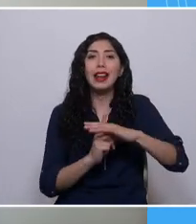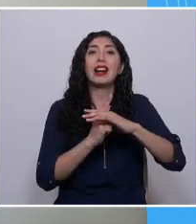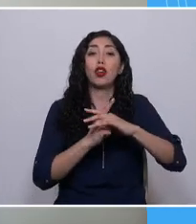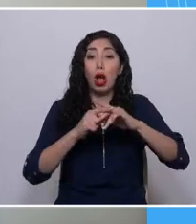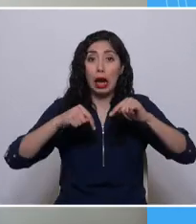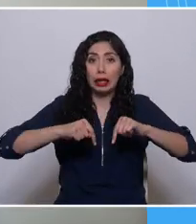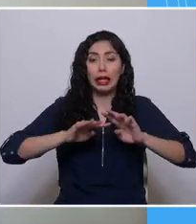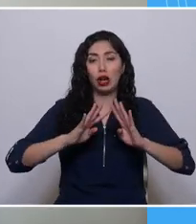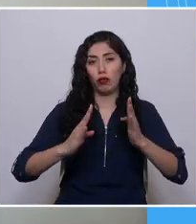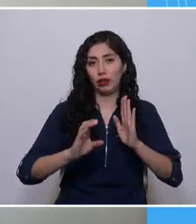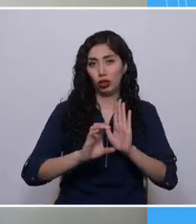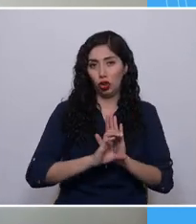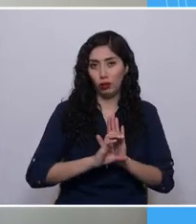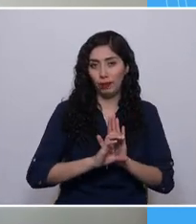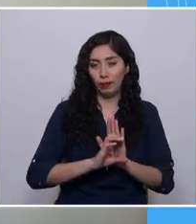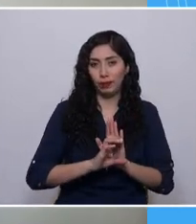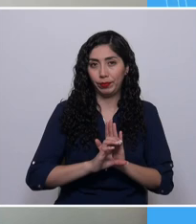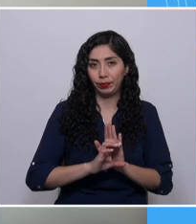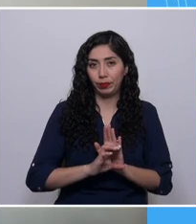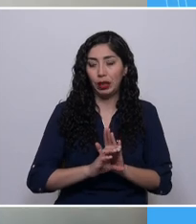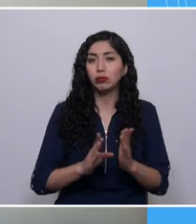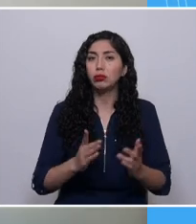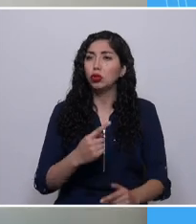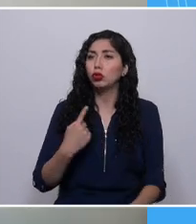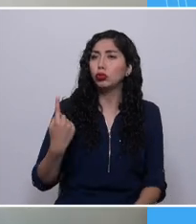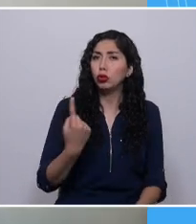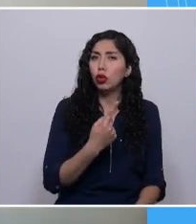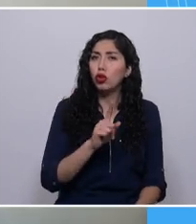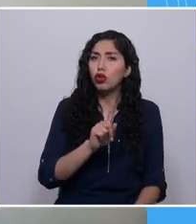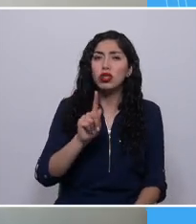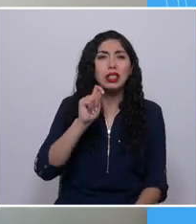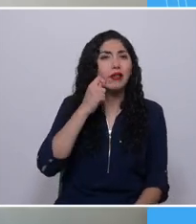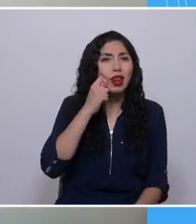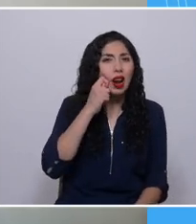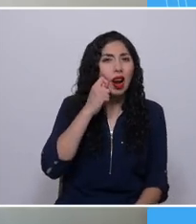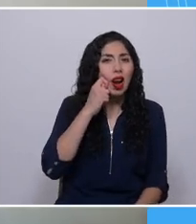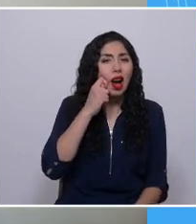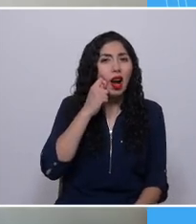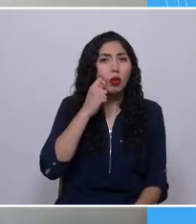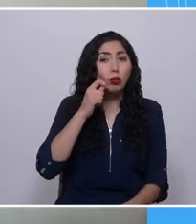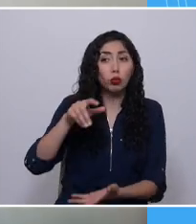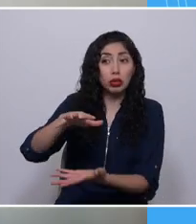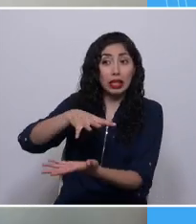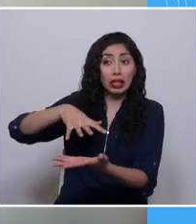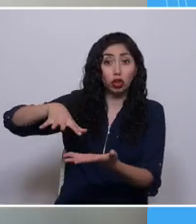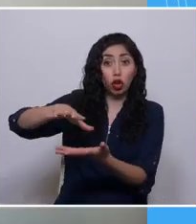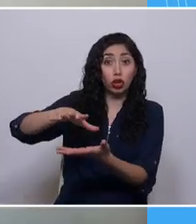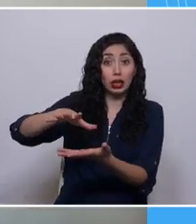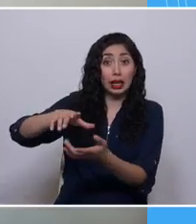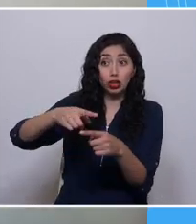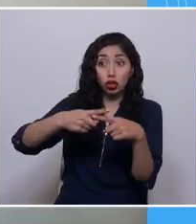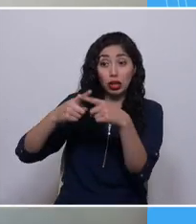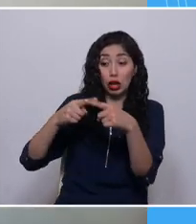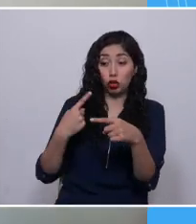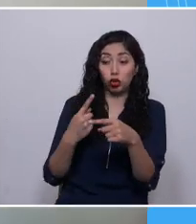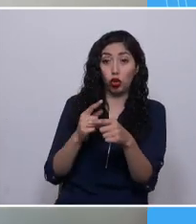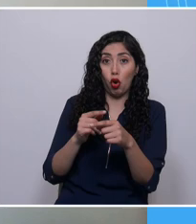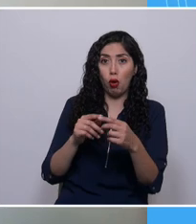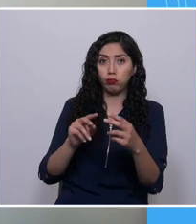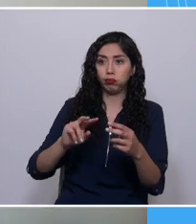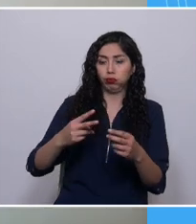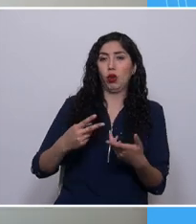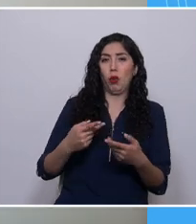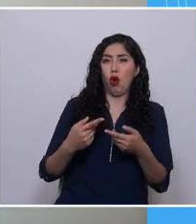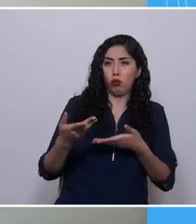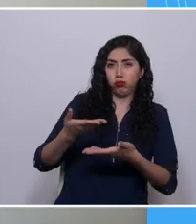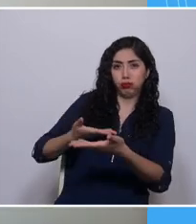convención. En definitiva, no somos la contraparte de ningún sector de la sociedad, sino que debemos ser una instancia que reciba